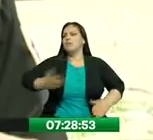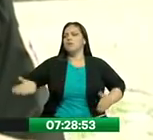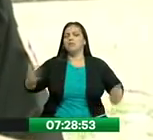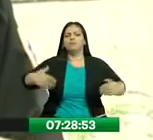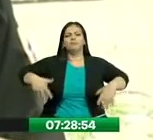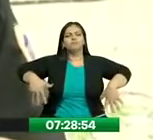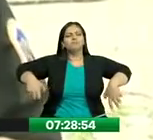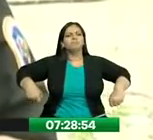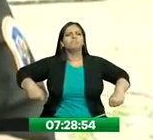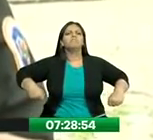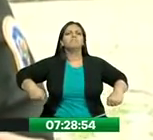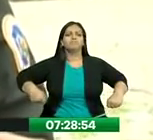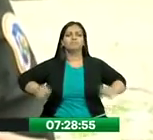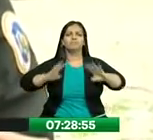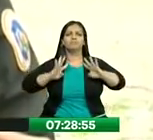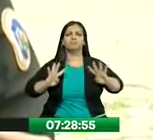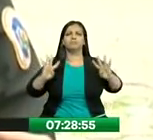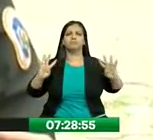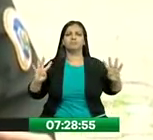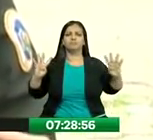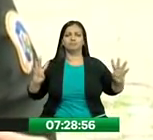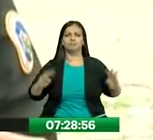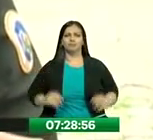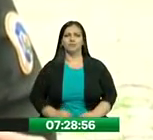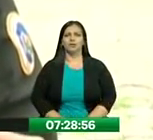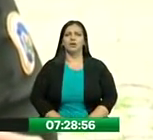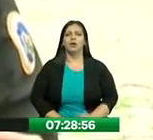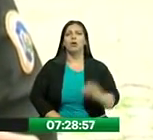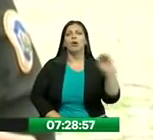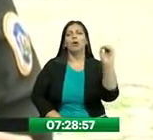para pasar pacientes desde la asamblea, que